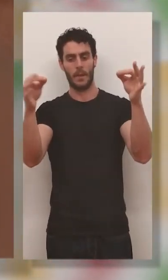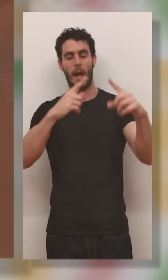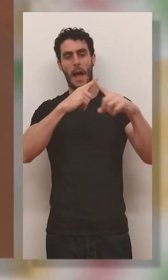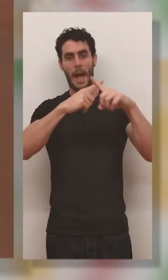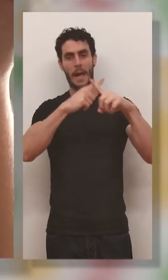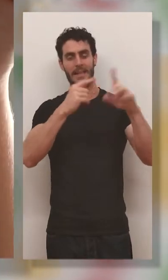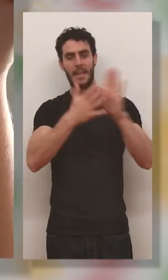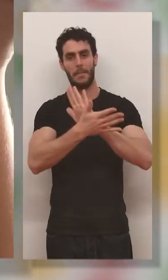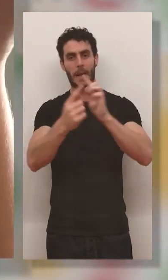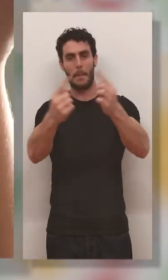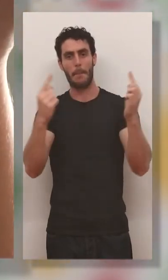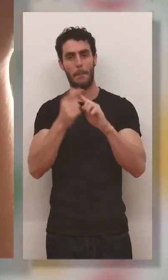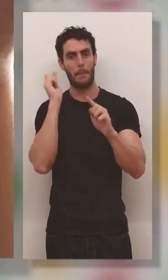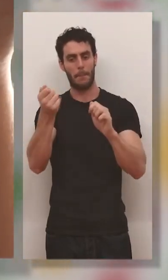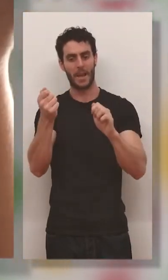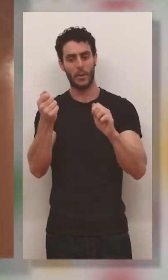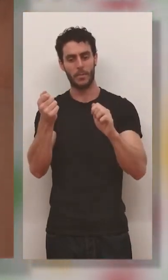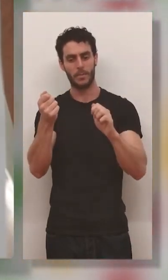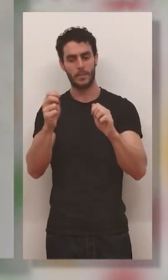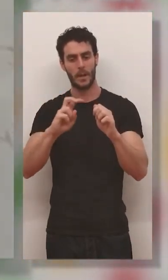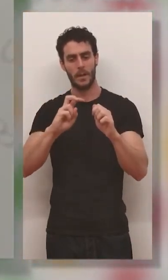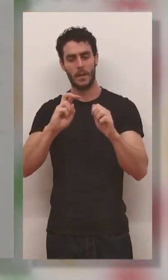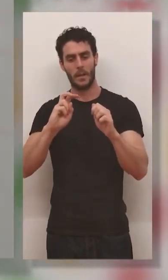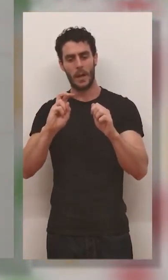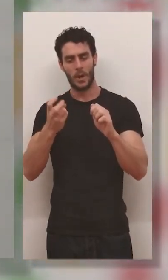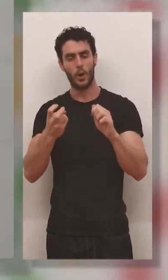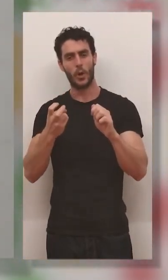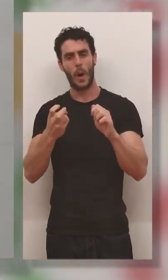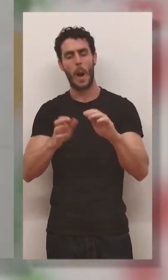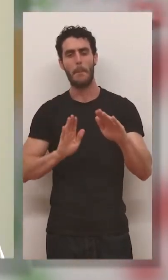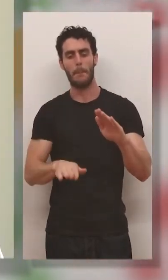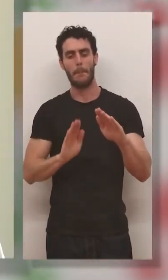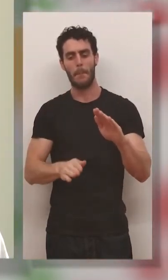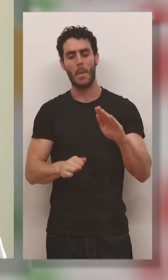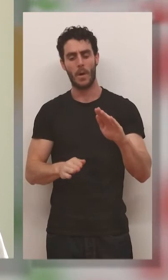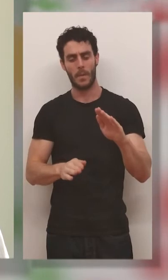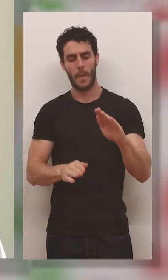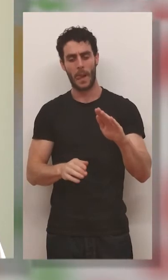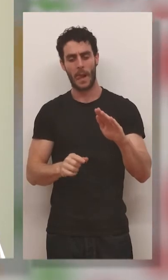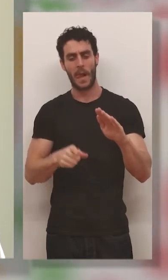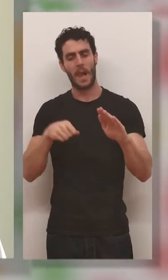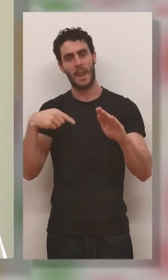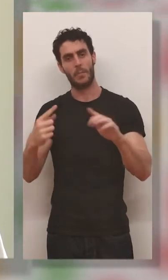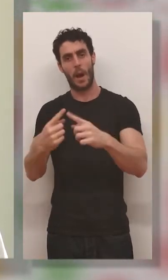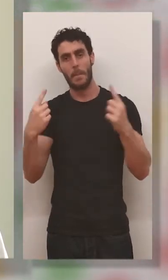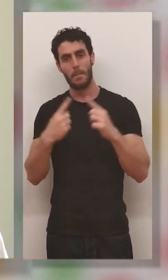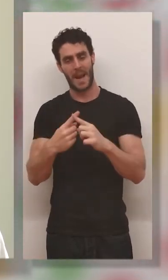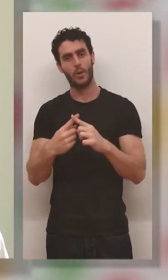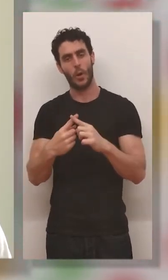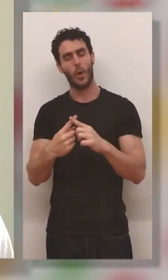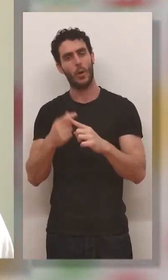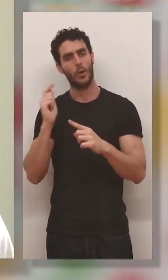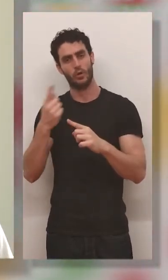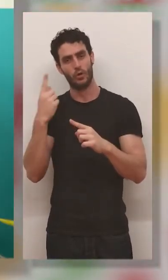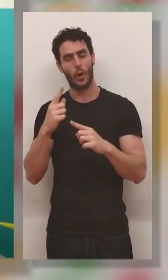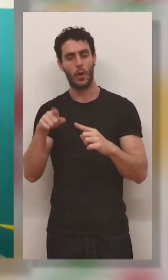X, y este es el bombo, que son a la vez. Este es el plato solo, este es el plato y la caja, y este es el bombo